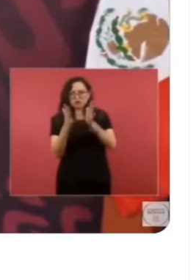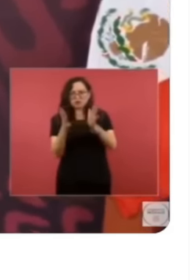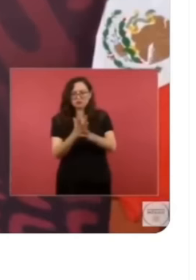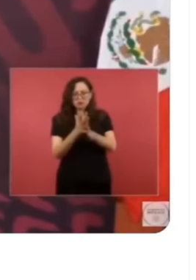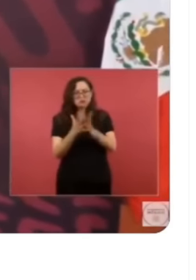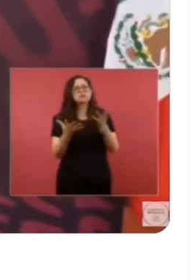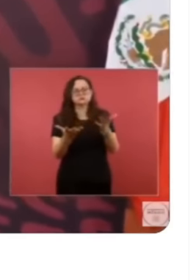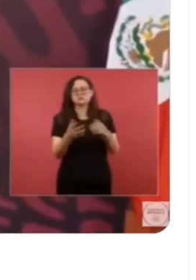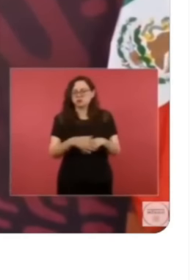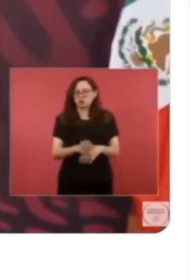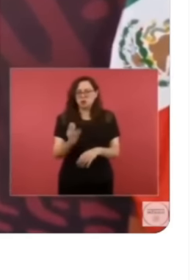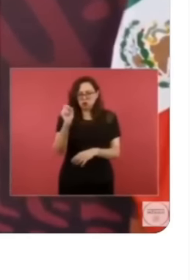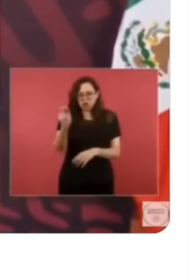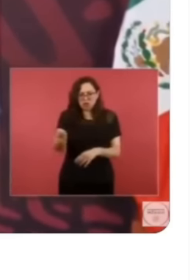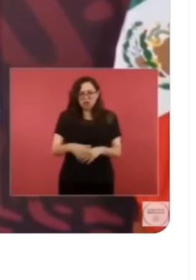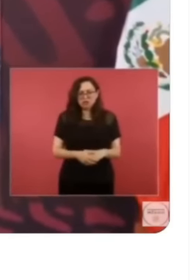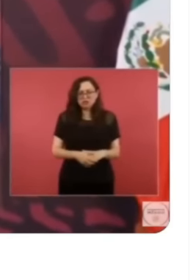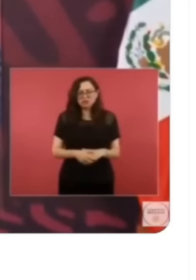¿por qué no presentan denuncias?